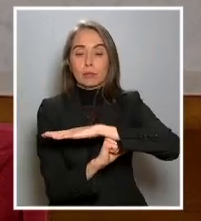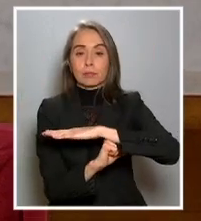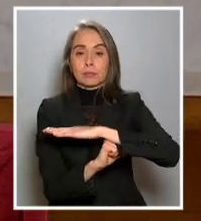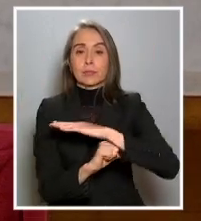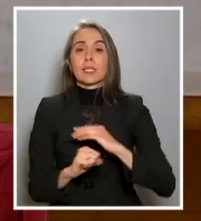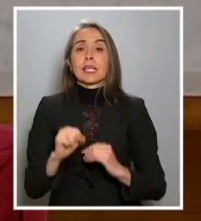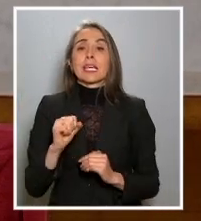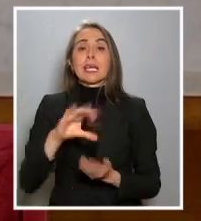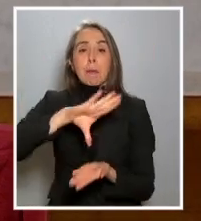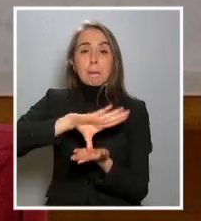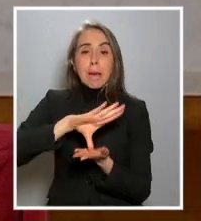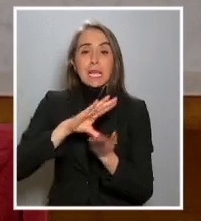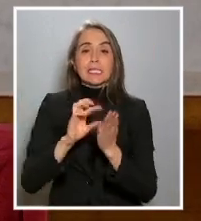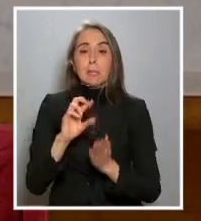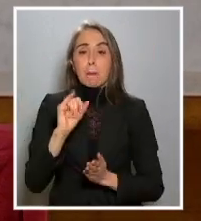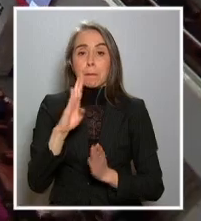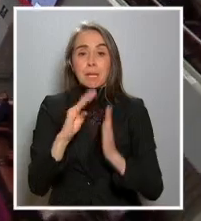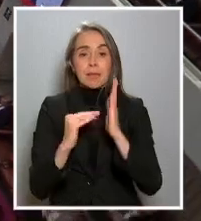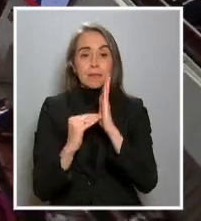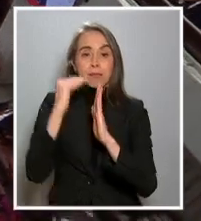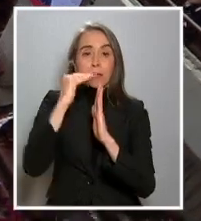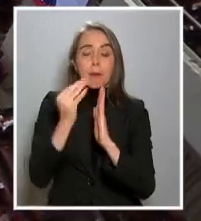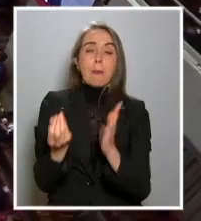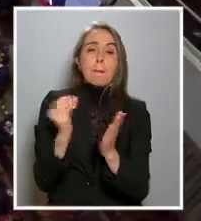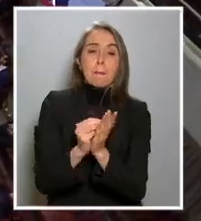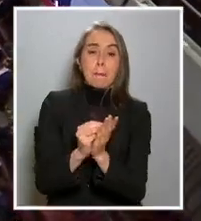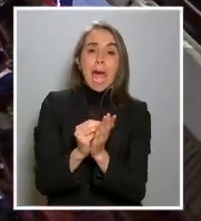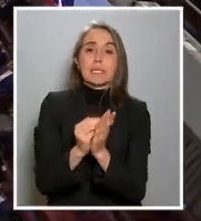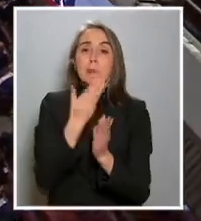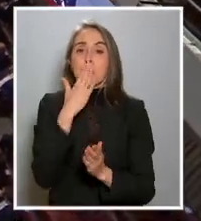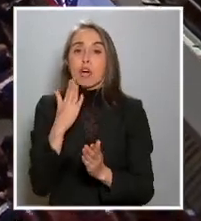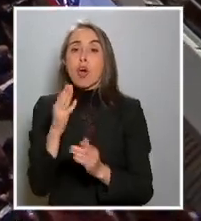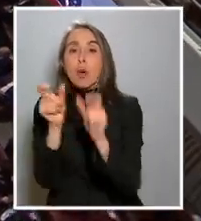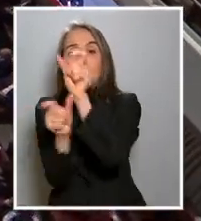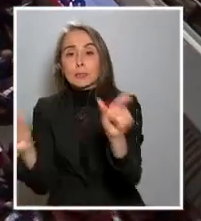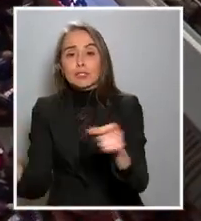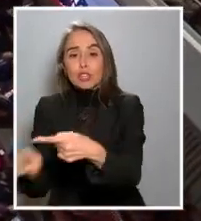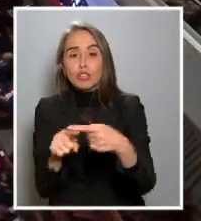Crecer más y mejor con equidad y cohesión social.